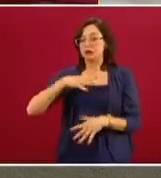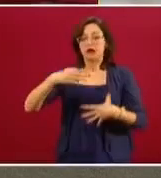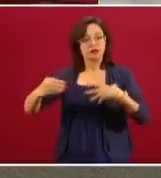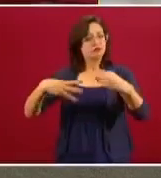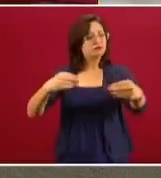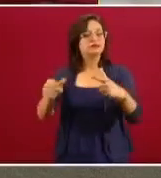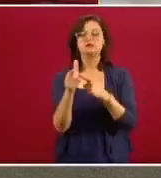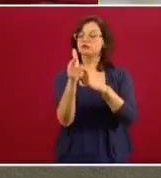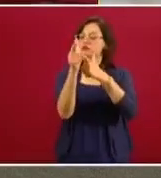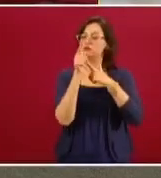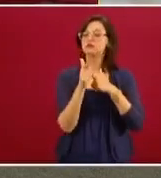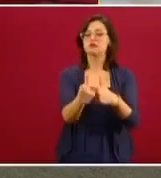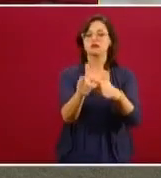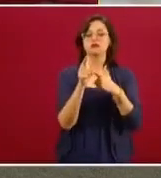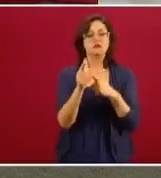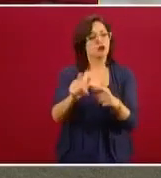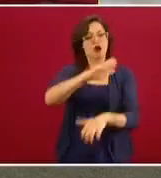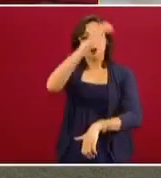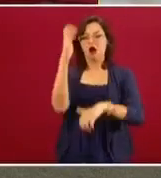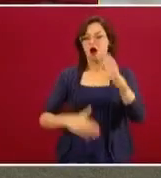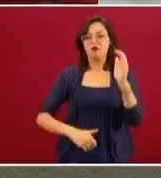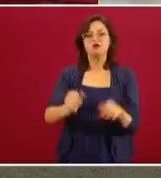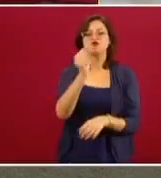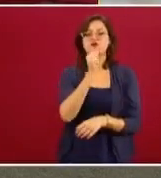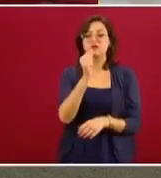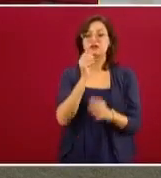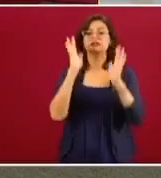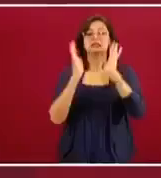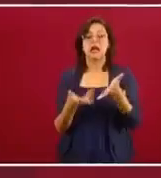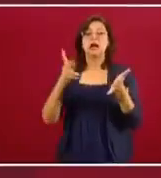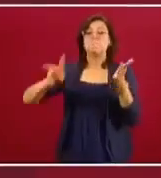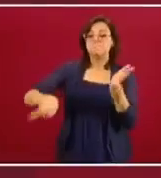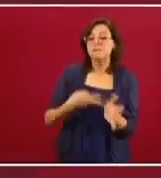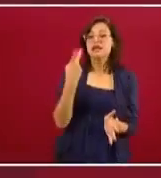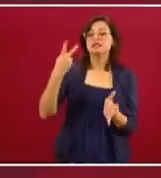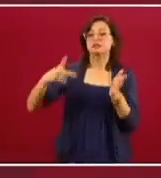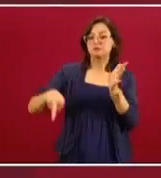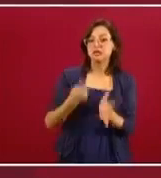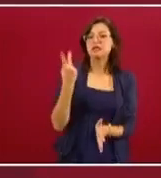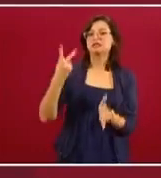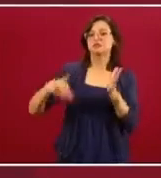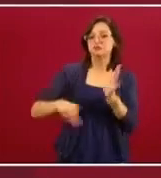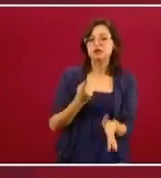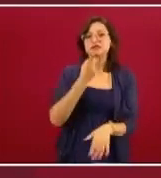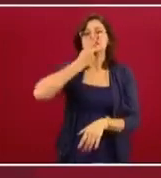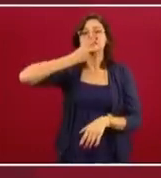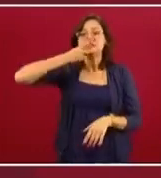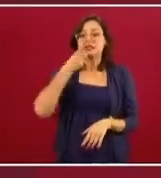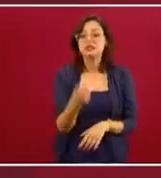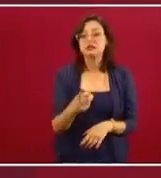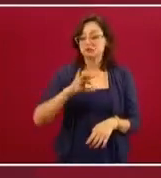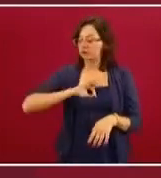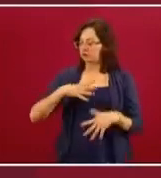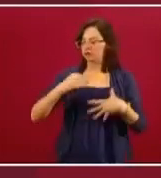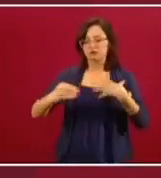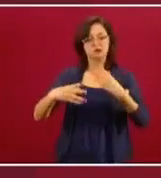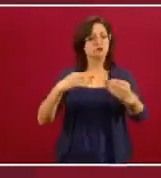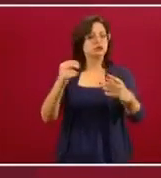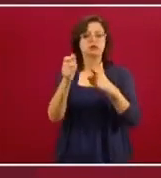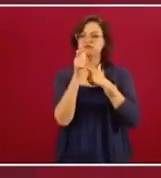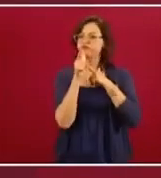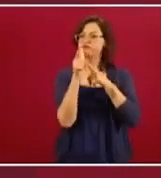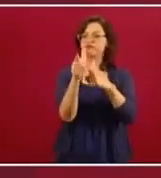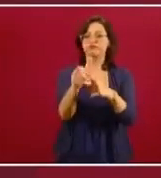acabado, y como hemos dicho también en repetidas ocasiones, debemos estar preparados para una epidemia larga.